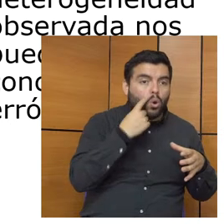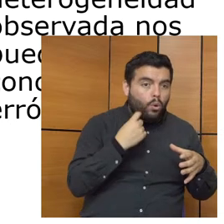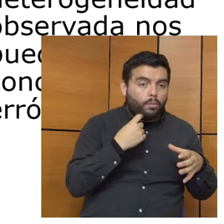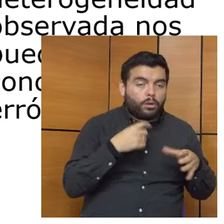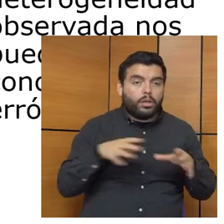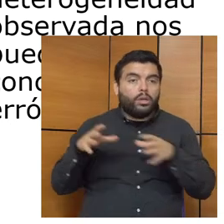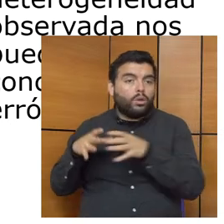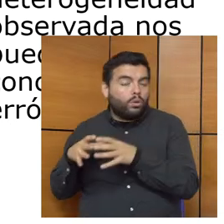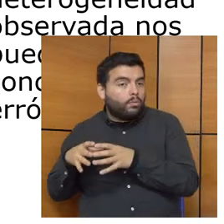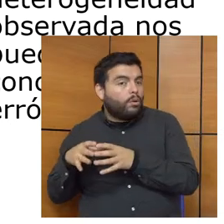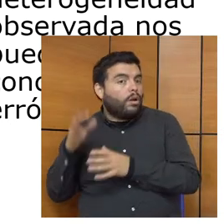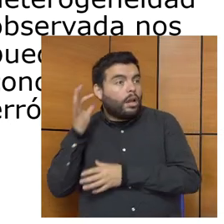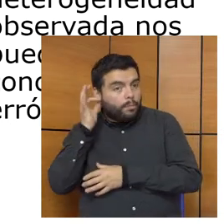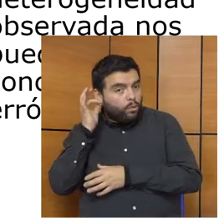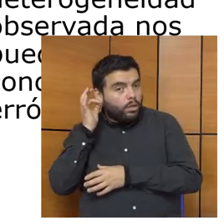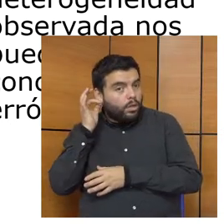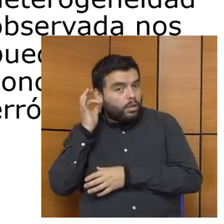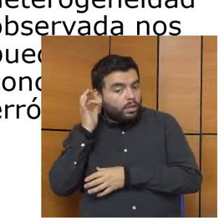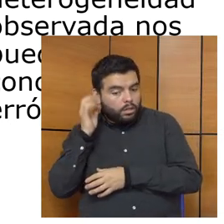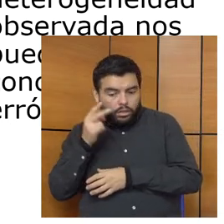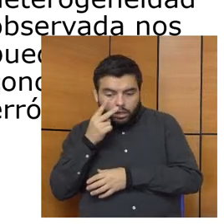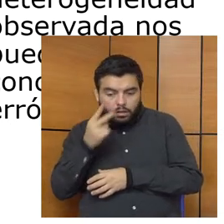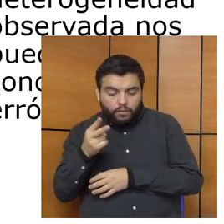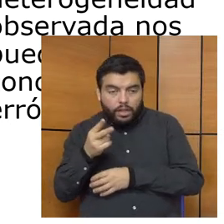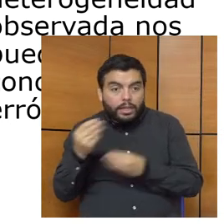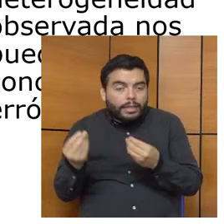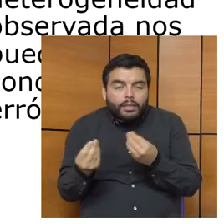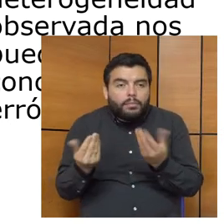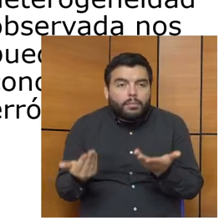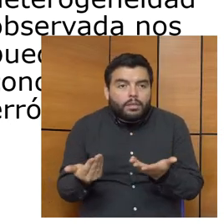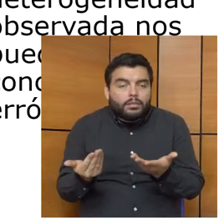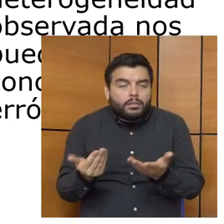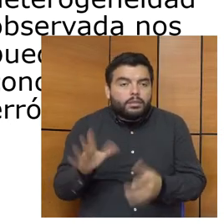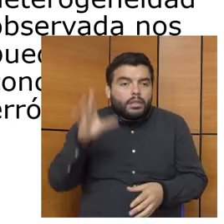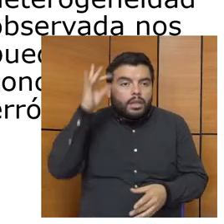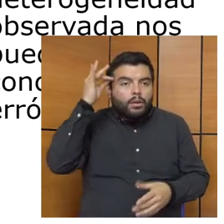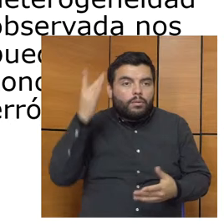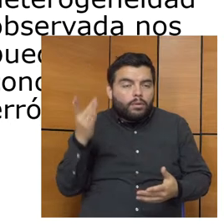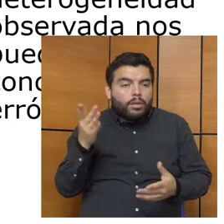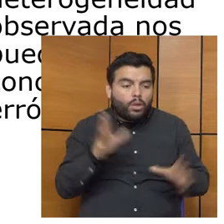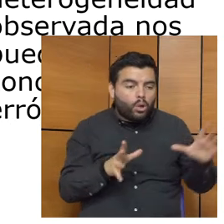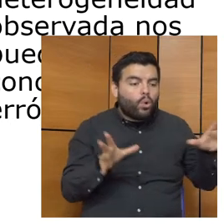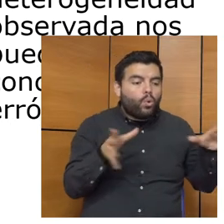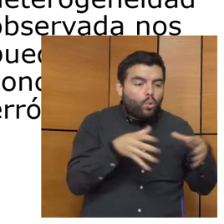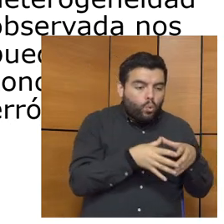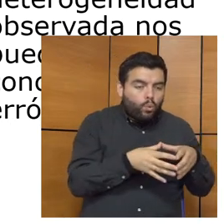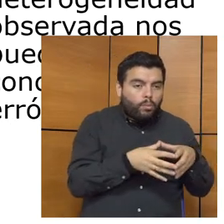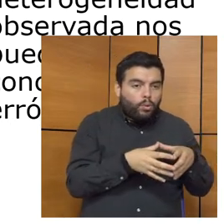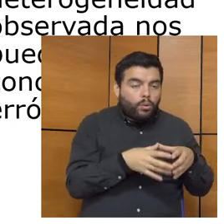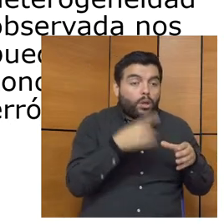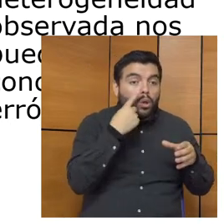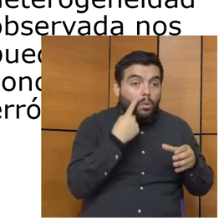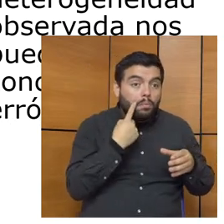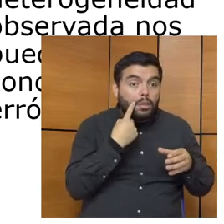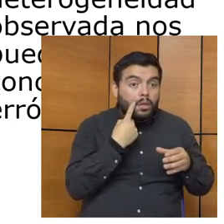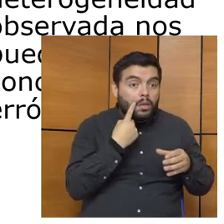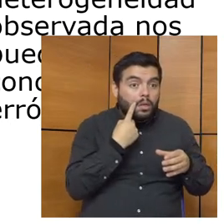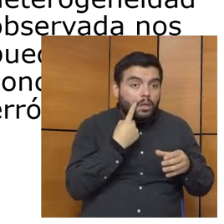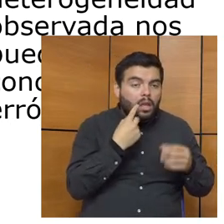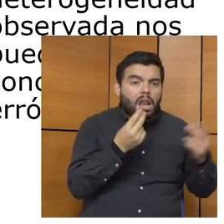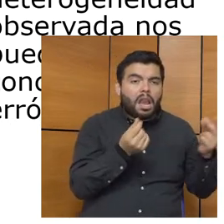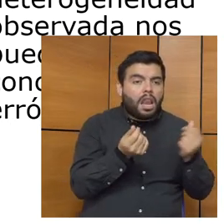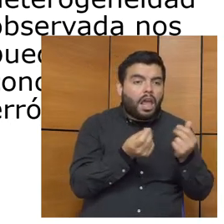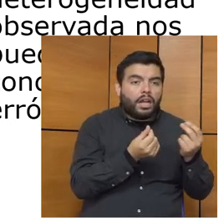son las mujeres, y ve ahí qué pasa y se da cuenta que para un grupo, en este caso para los hombres, la